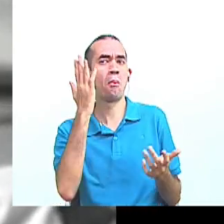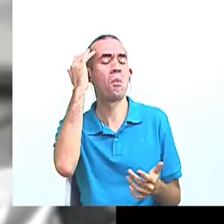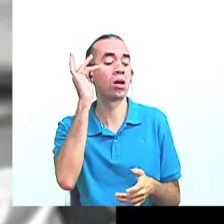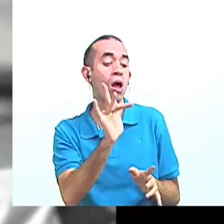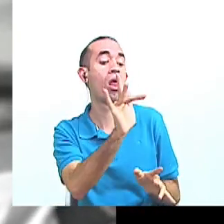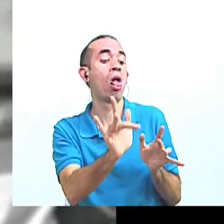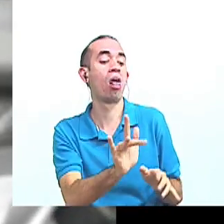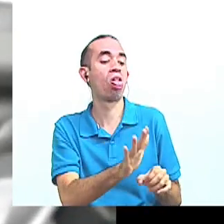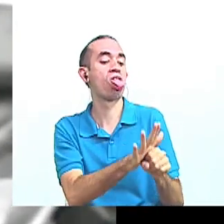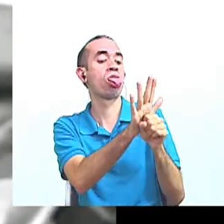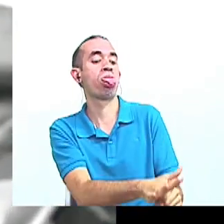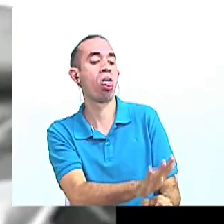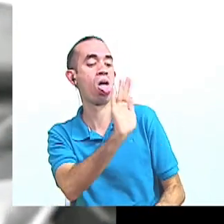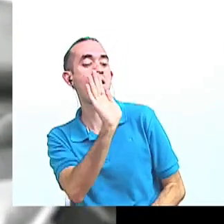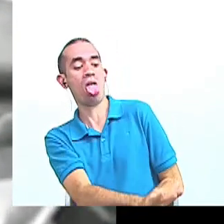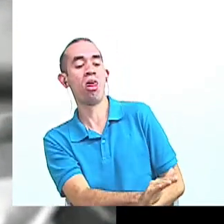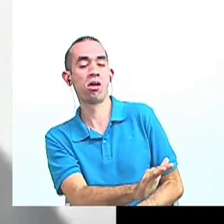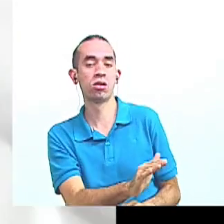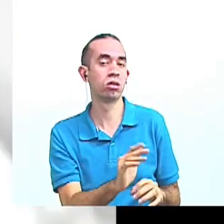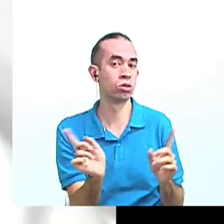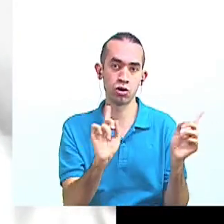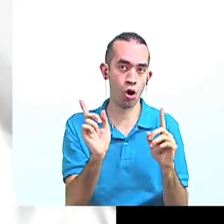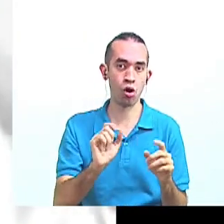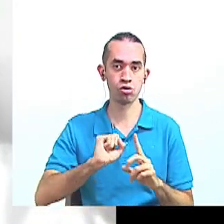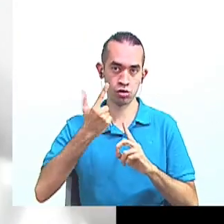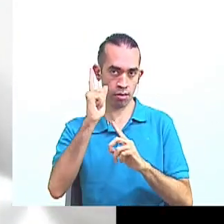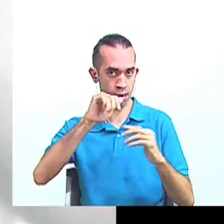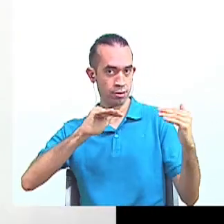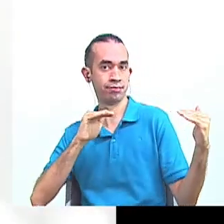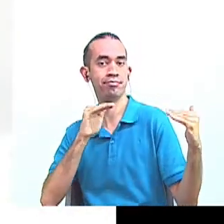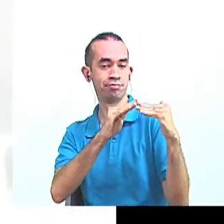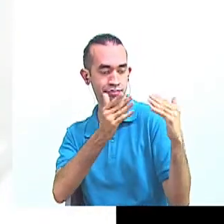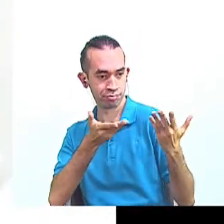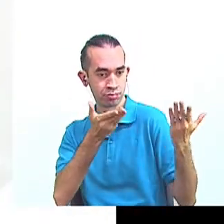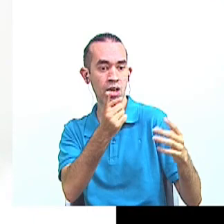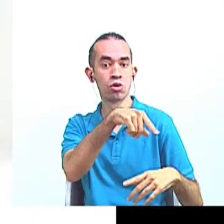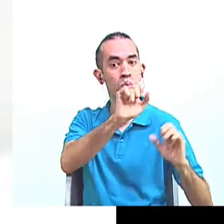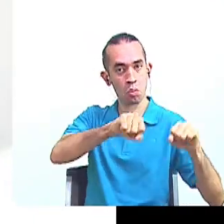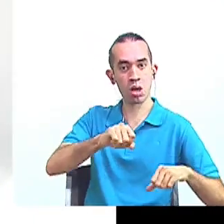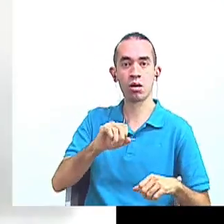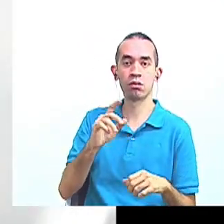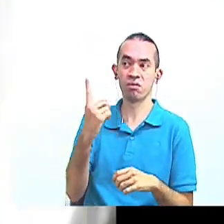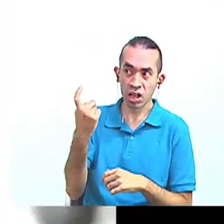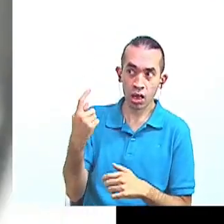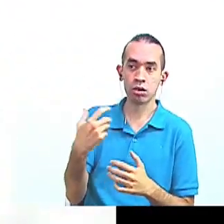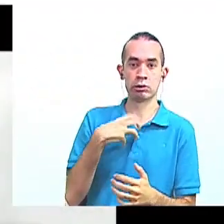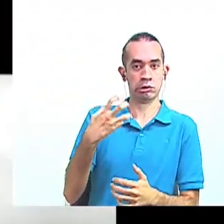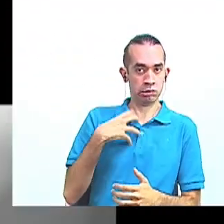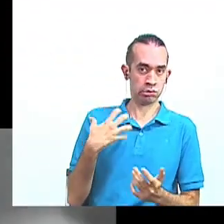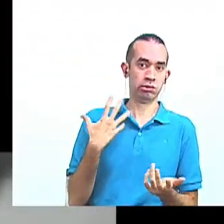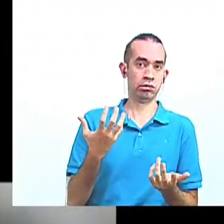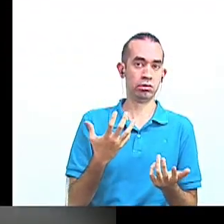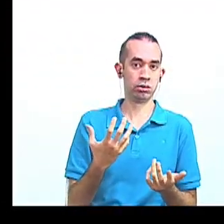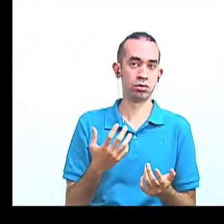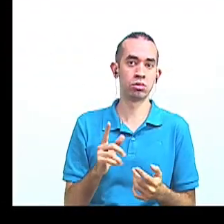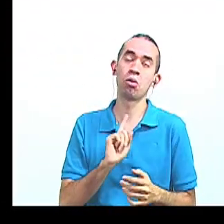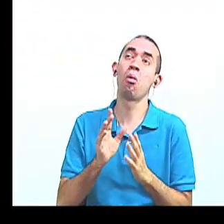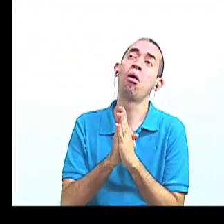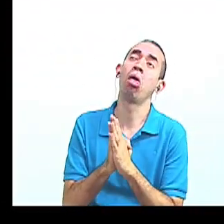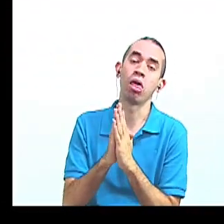humillantes. La sociedad les debe una retribución que puedan reclamar y que por ello mismo no deben